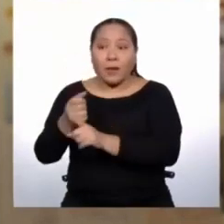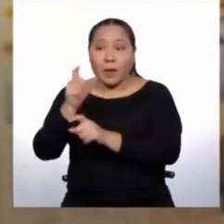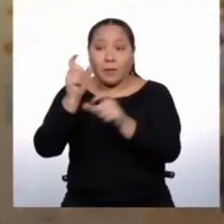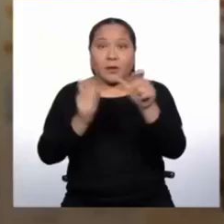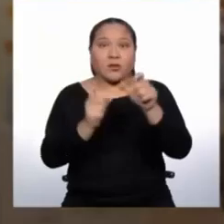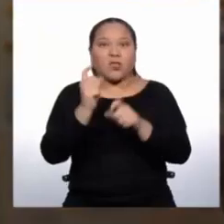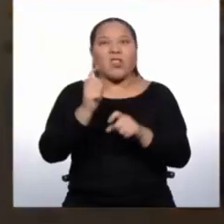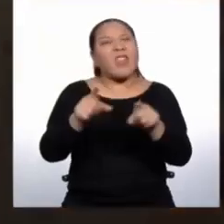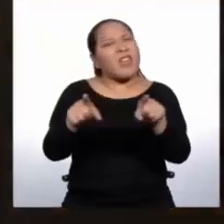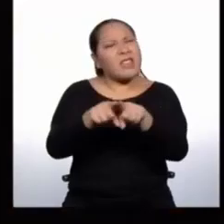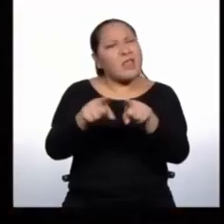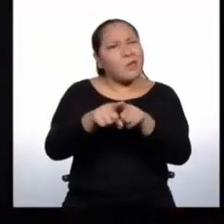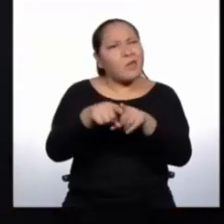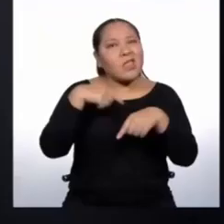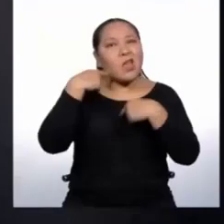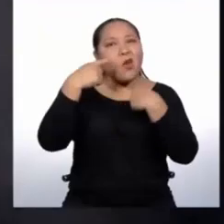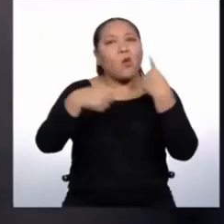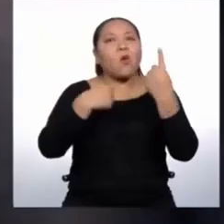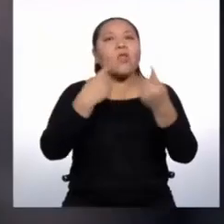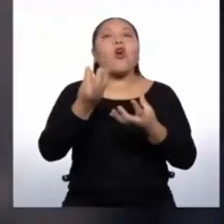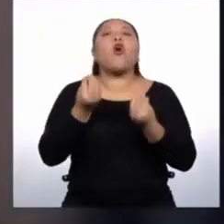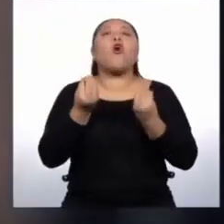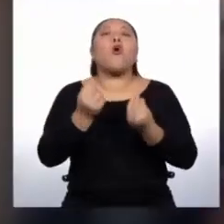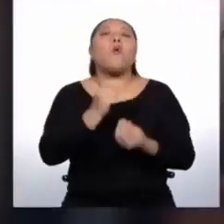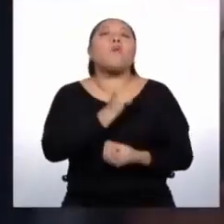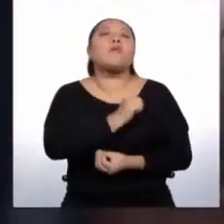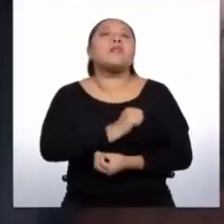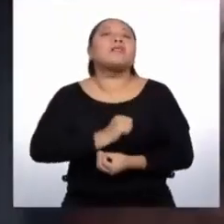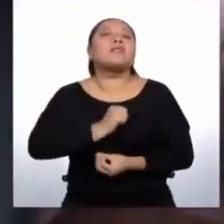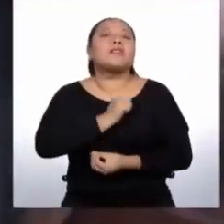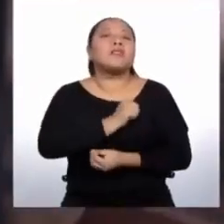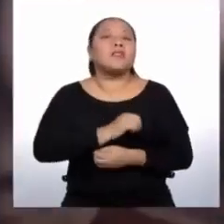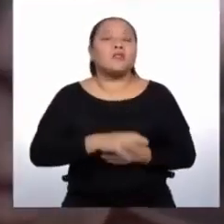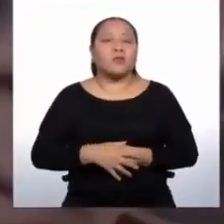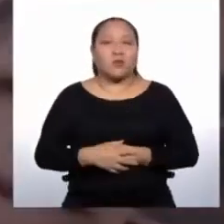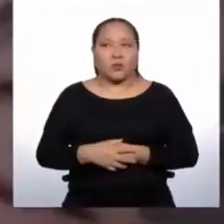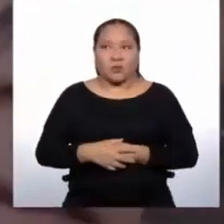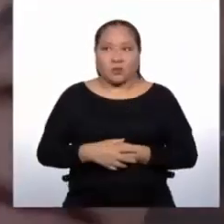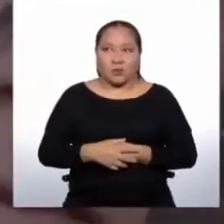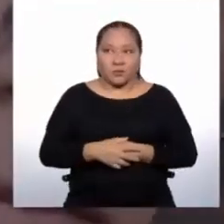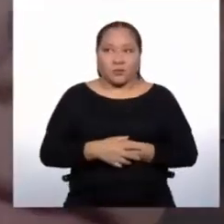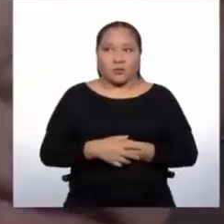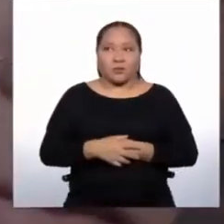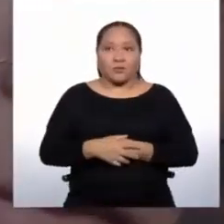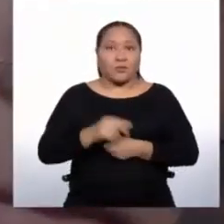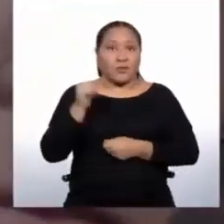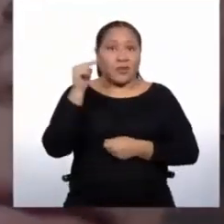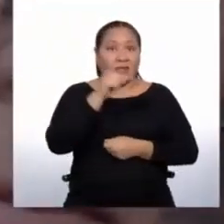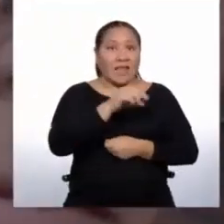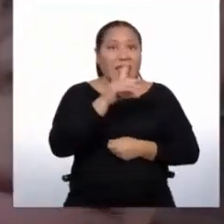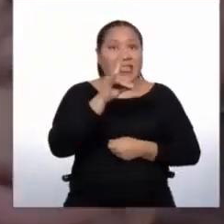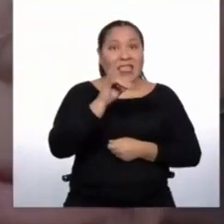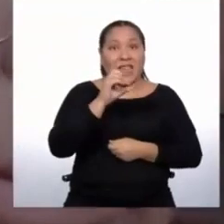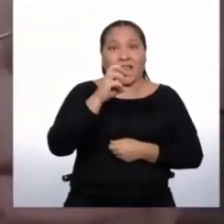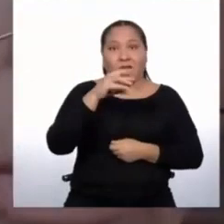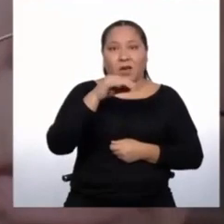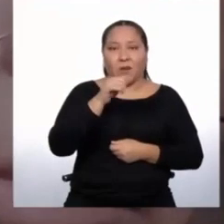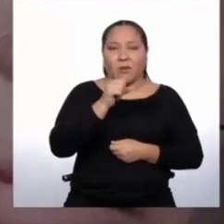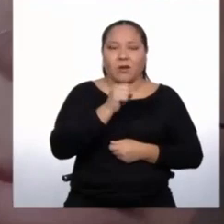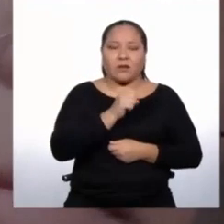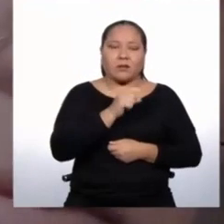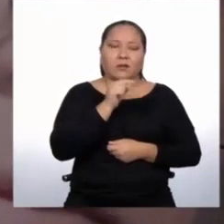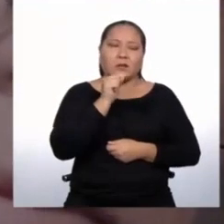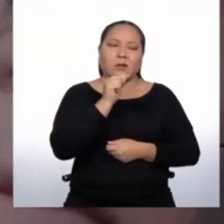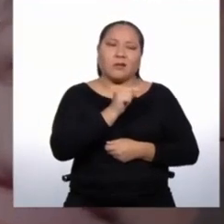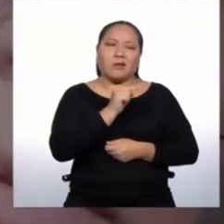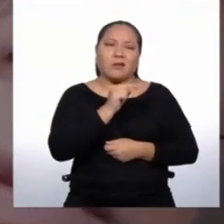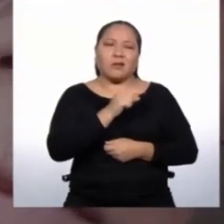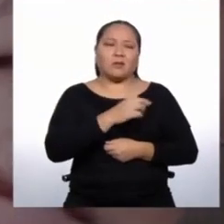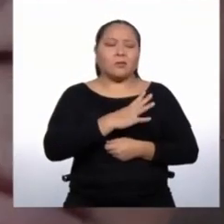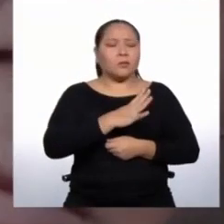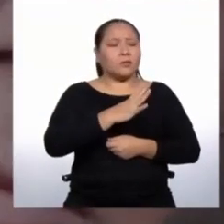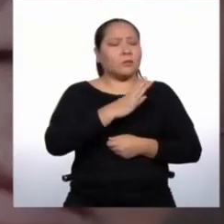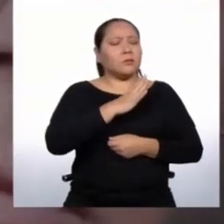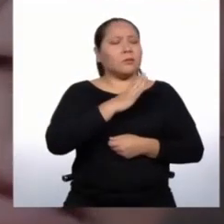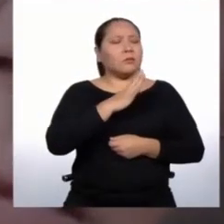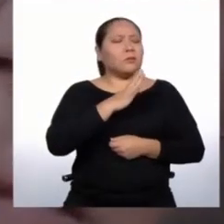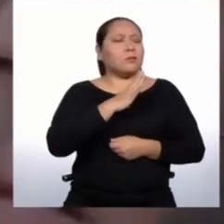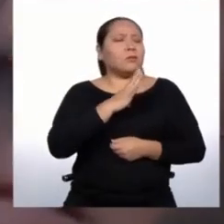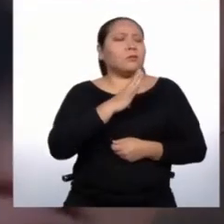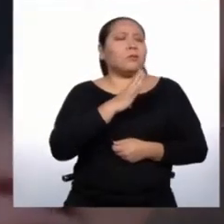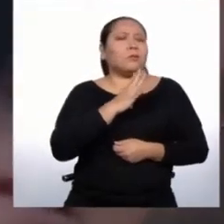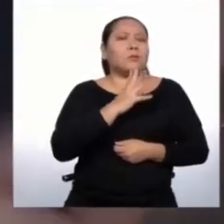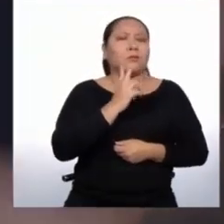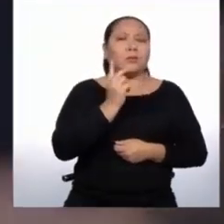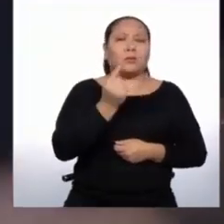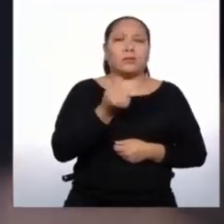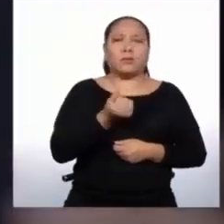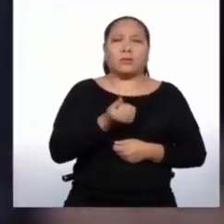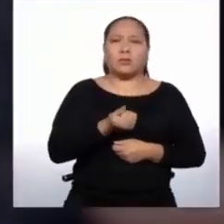también, en muchos casos. No embargante que el escribano don Dimas era un abejorro recatado de bolsillo y